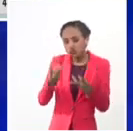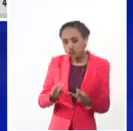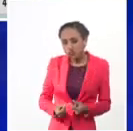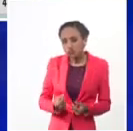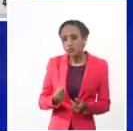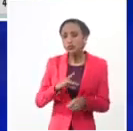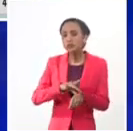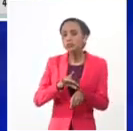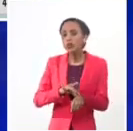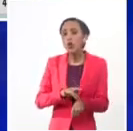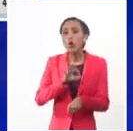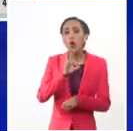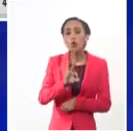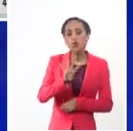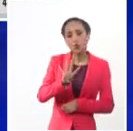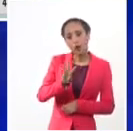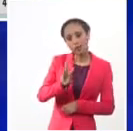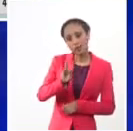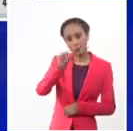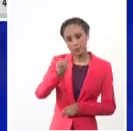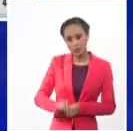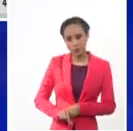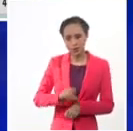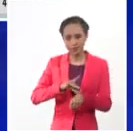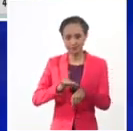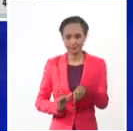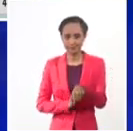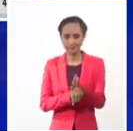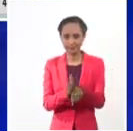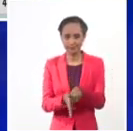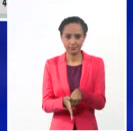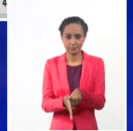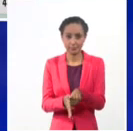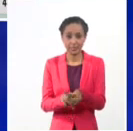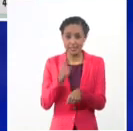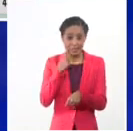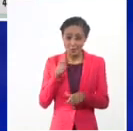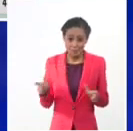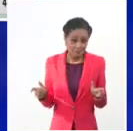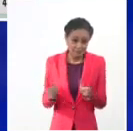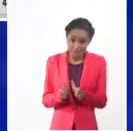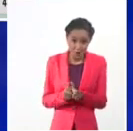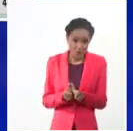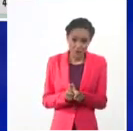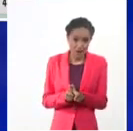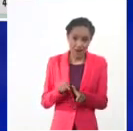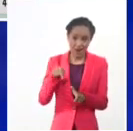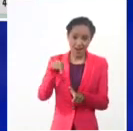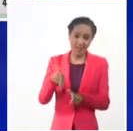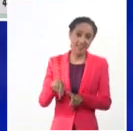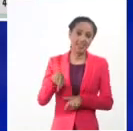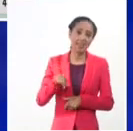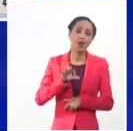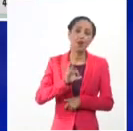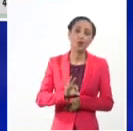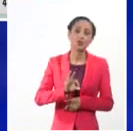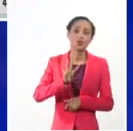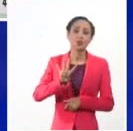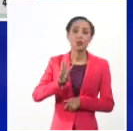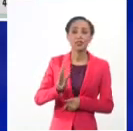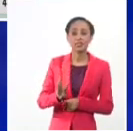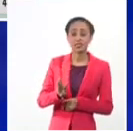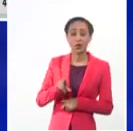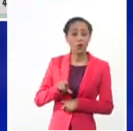843 casos autóctonos. La cifra más baja que hemos tenido posiblemente en los